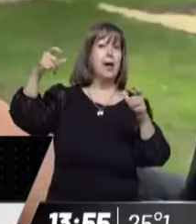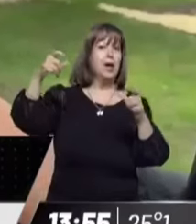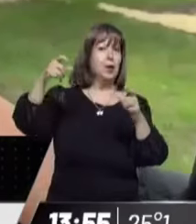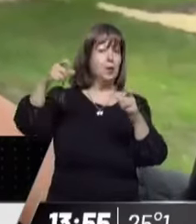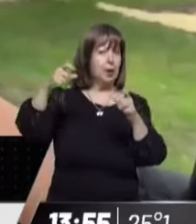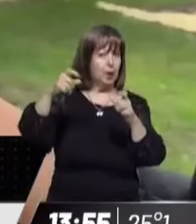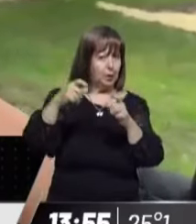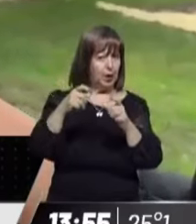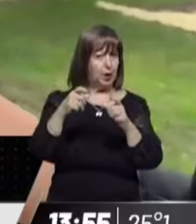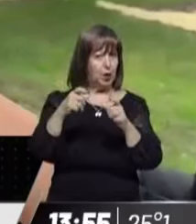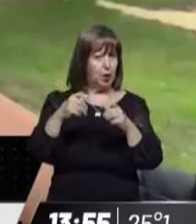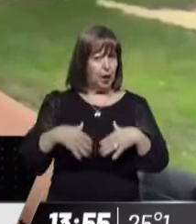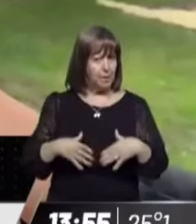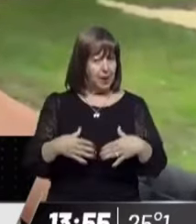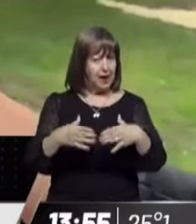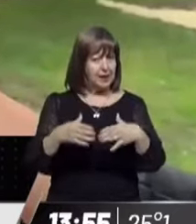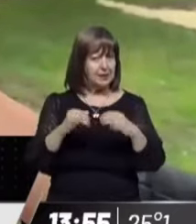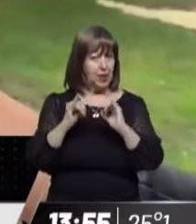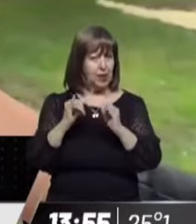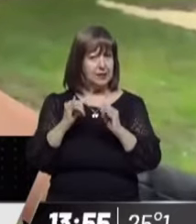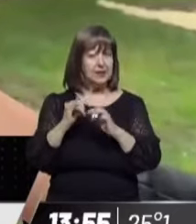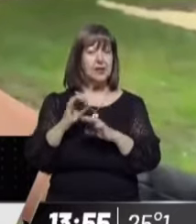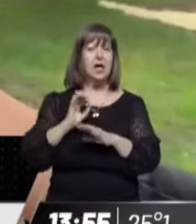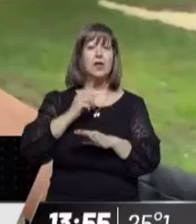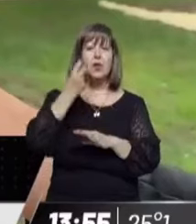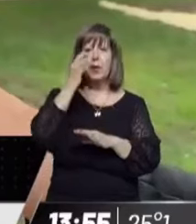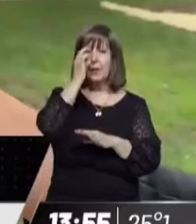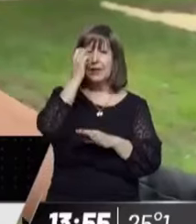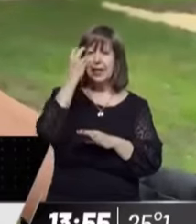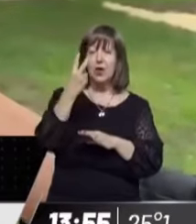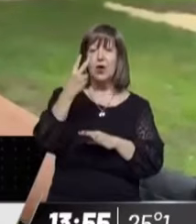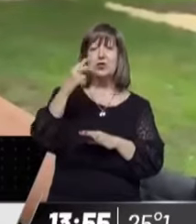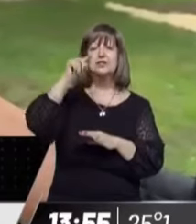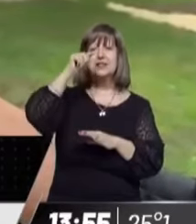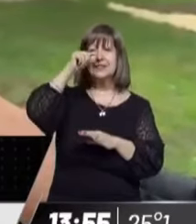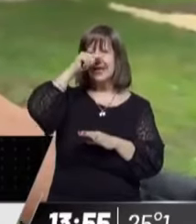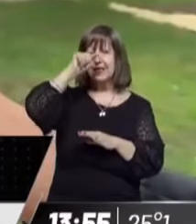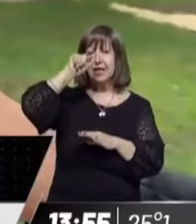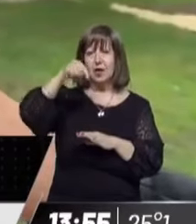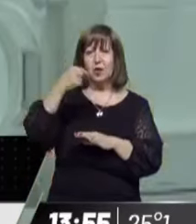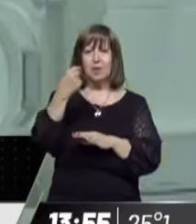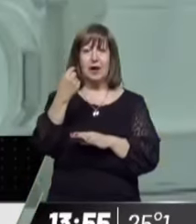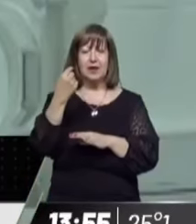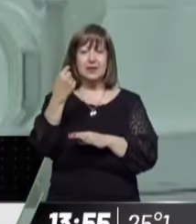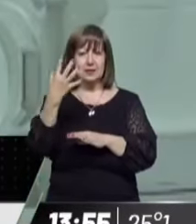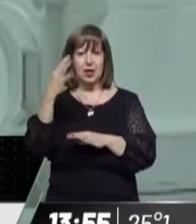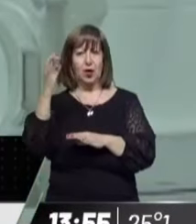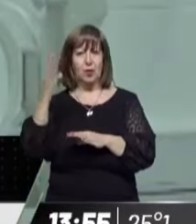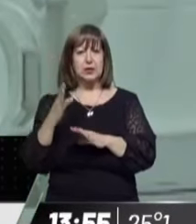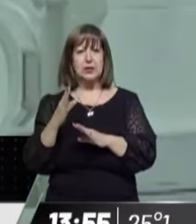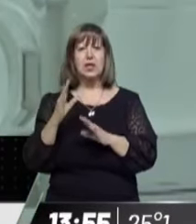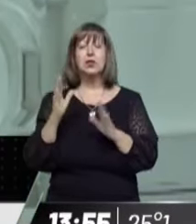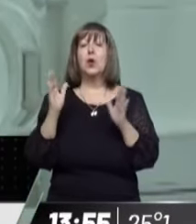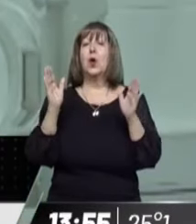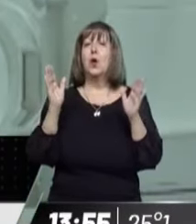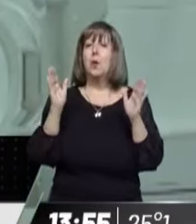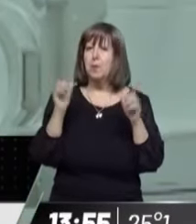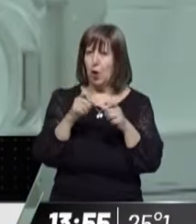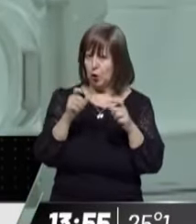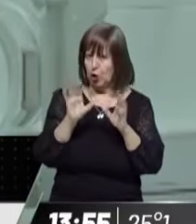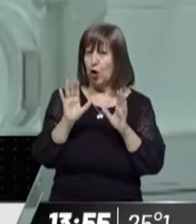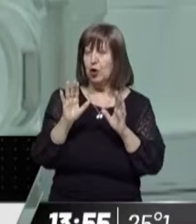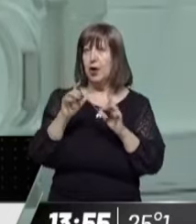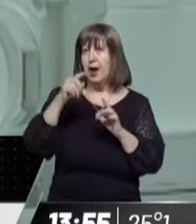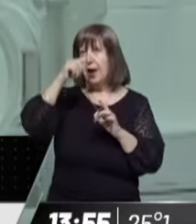mitad. Las cifras del año 2022 fue un 7,5% del embarazo adolescente, que es bastante más bajo que la